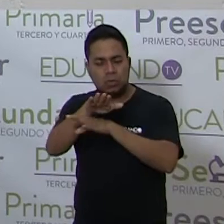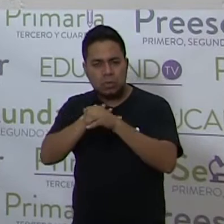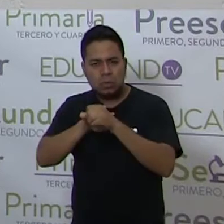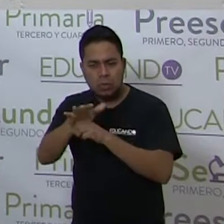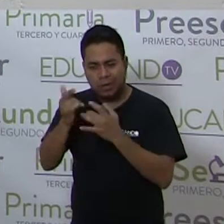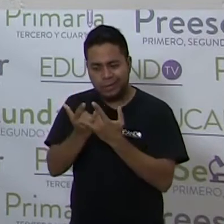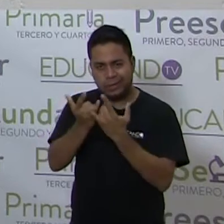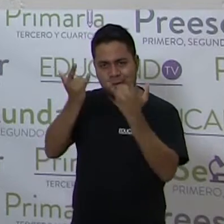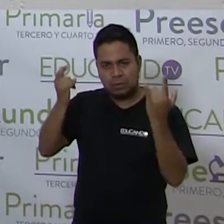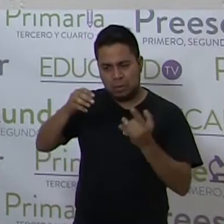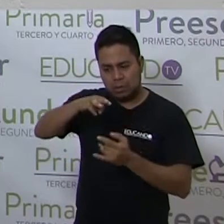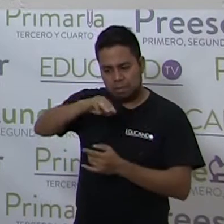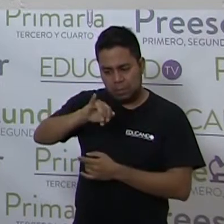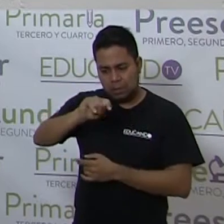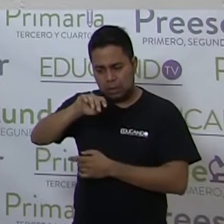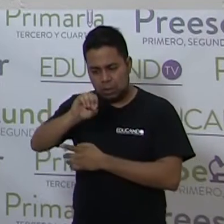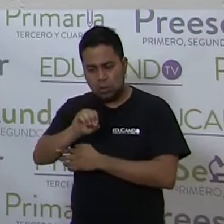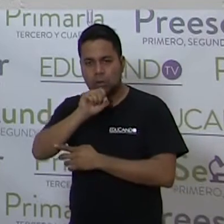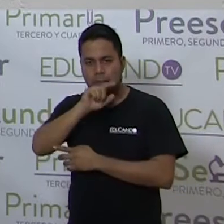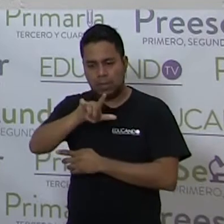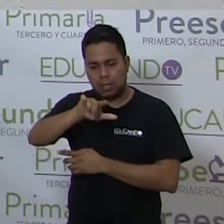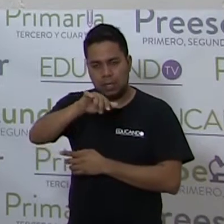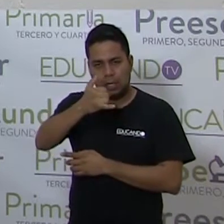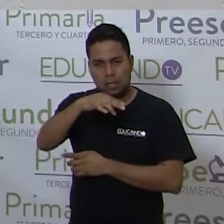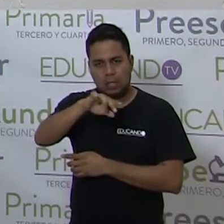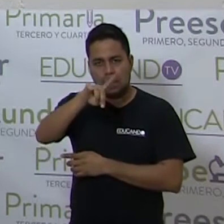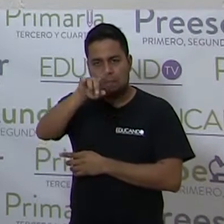y leyendas universales.